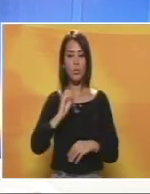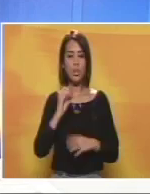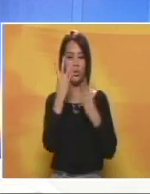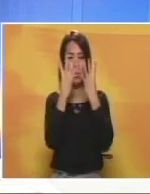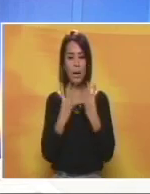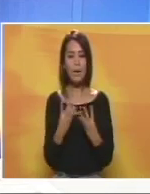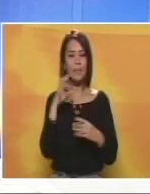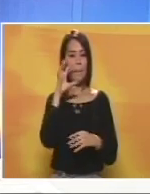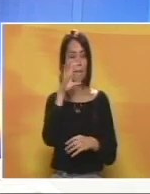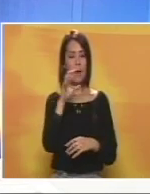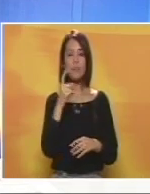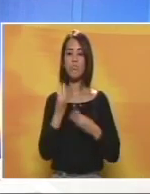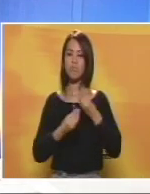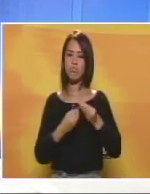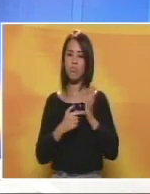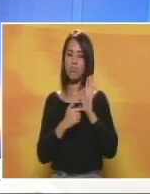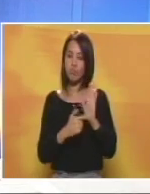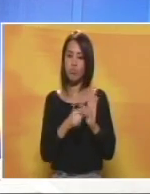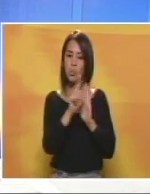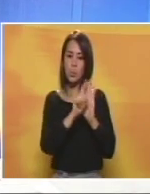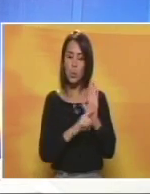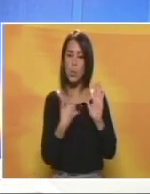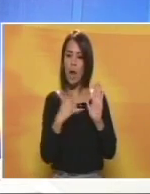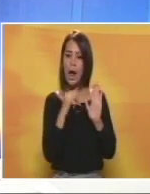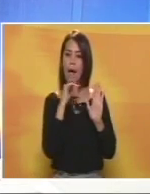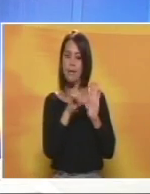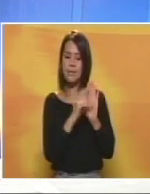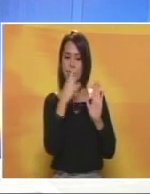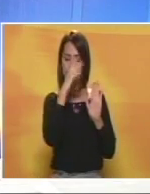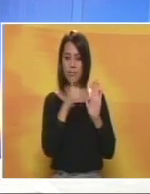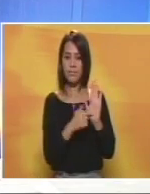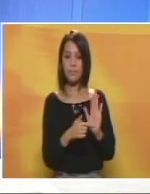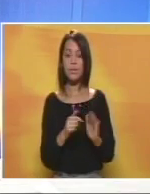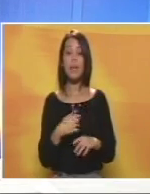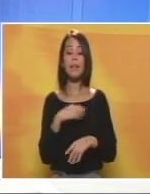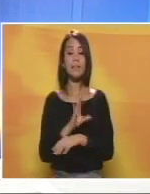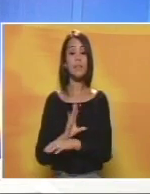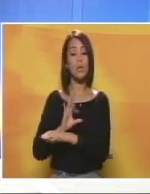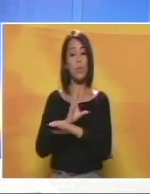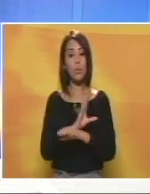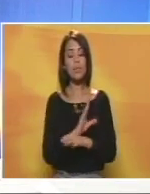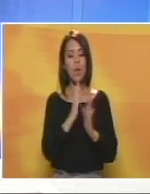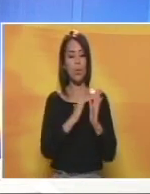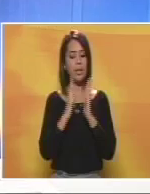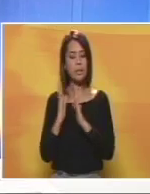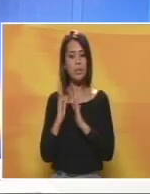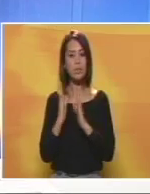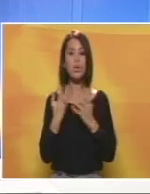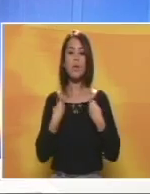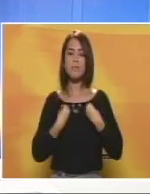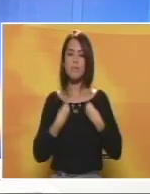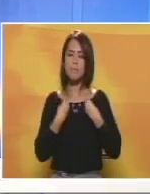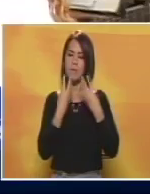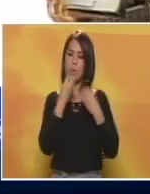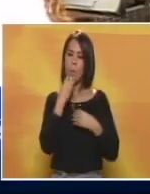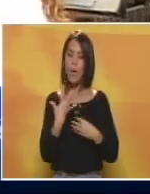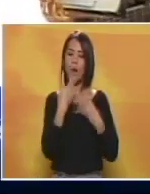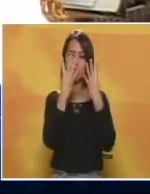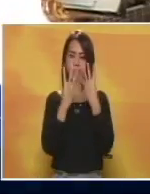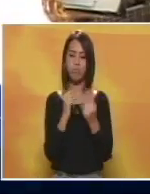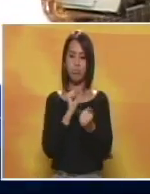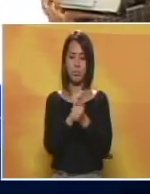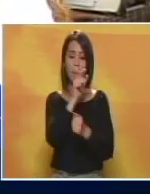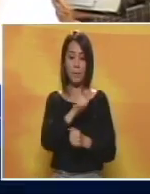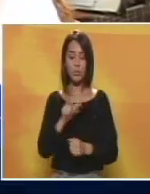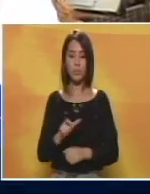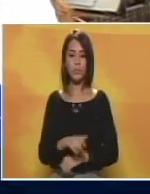país cumple con el régimen previsto en las leyes en cuanto a organización, seguridad y calidad de vida para los detenidos. Insistió en que los